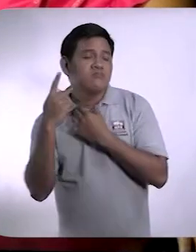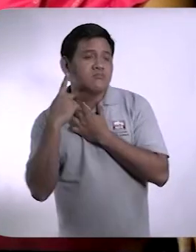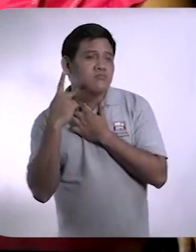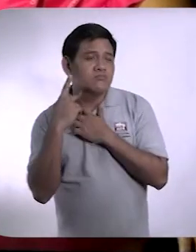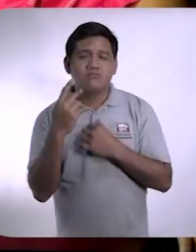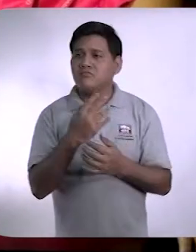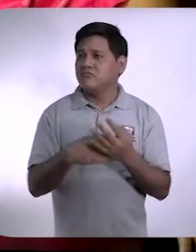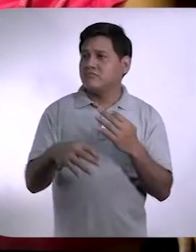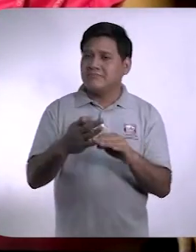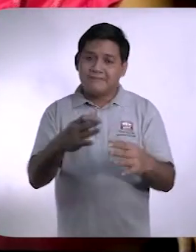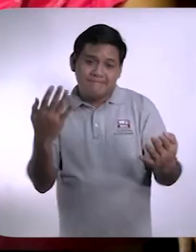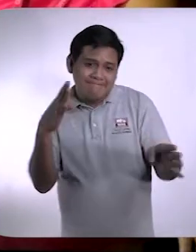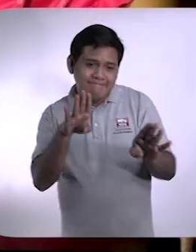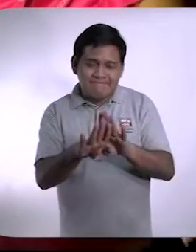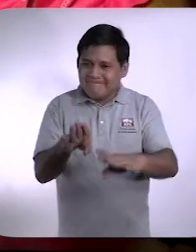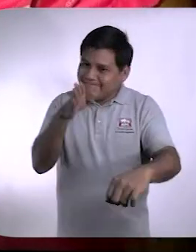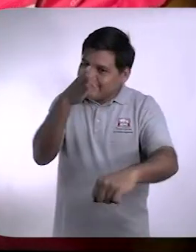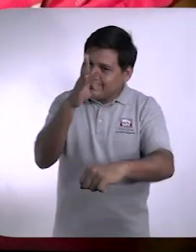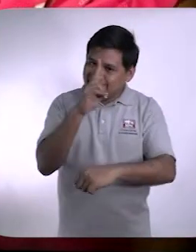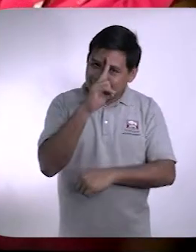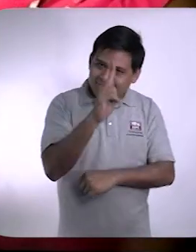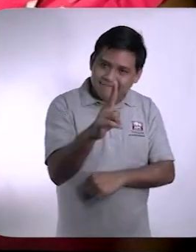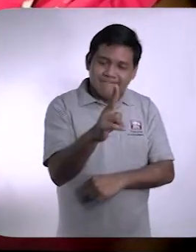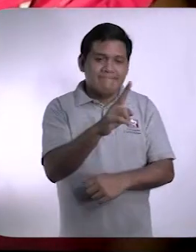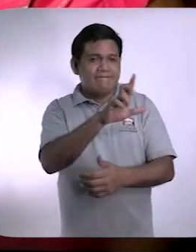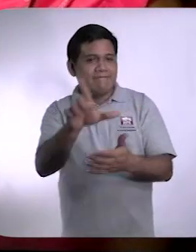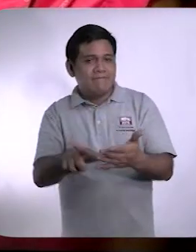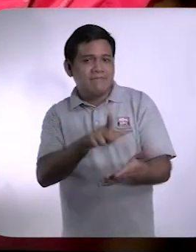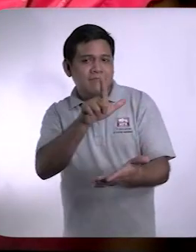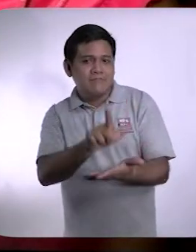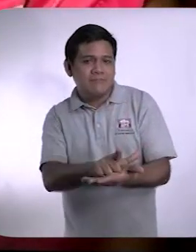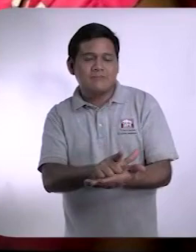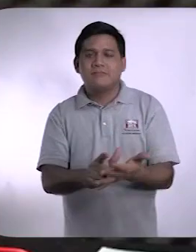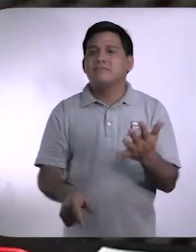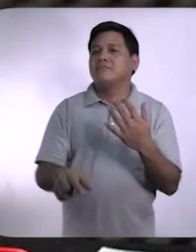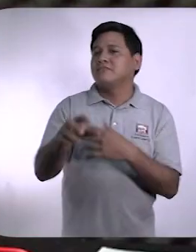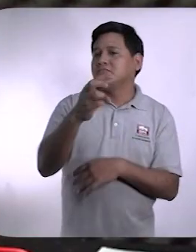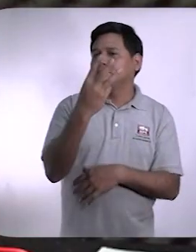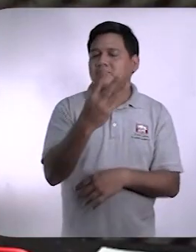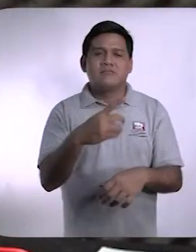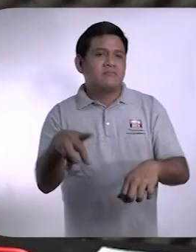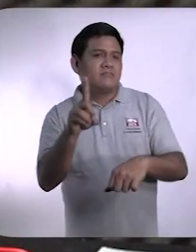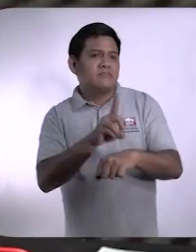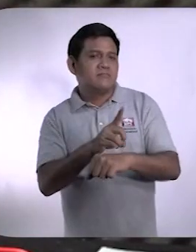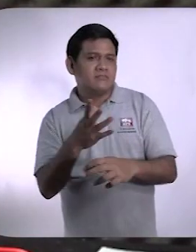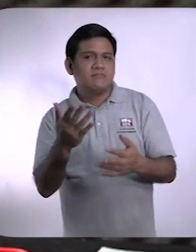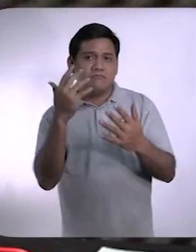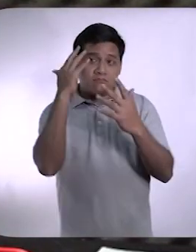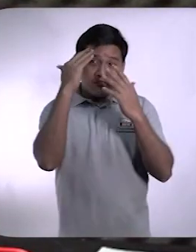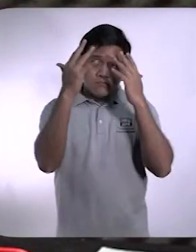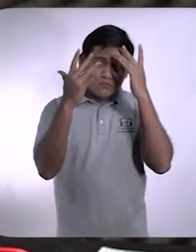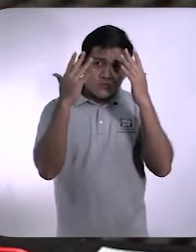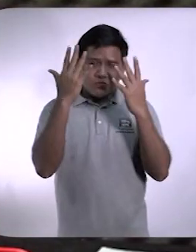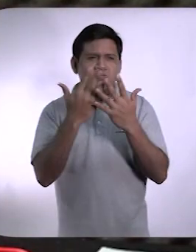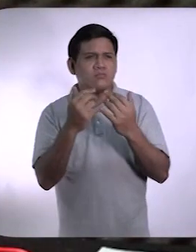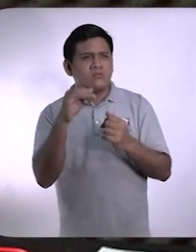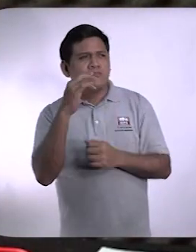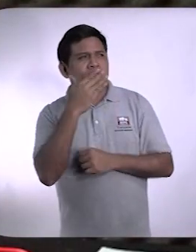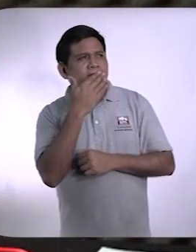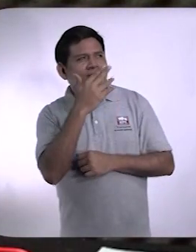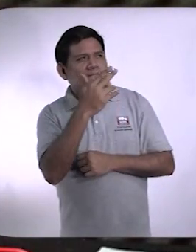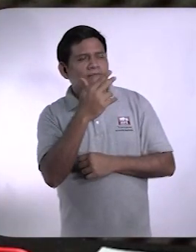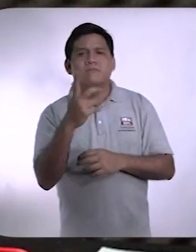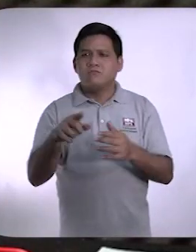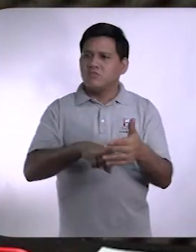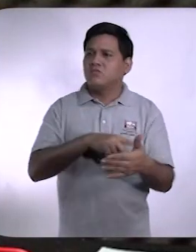ya está prohibido por ley. Y pues obviamente en esos 3 días podrán pensar en qué sentido va a ir